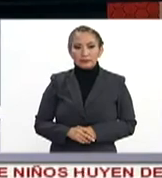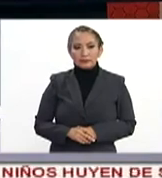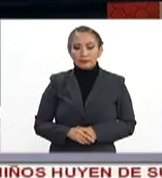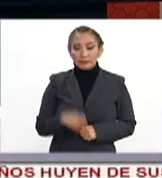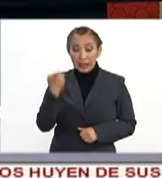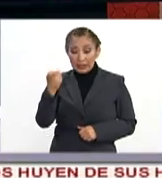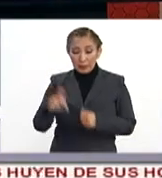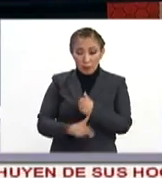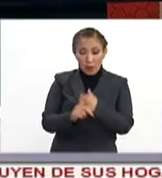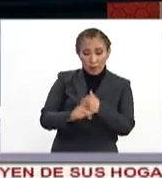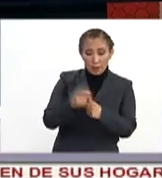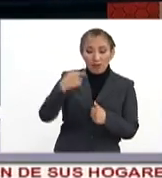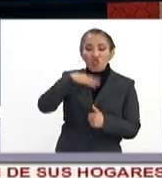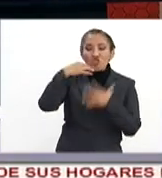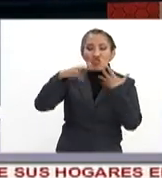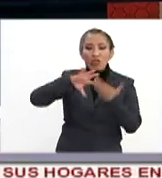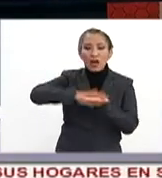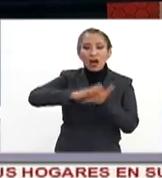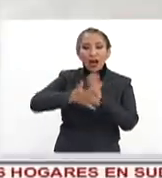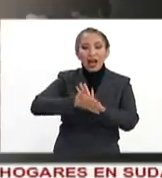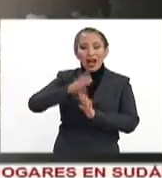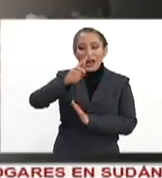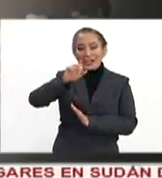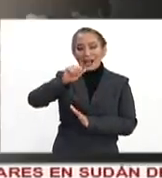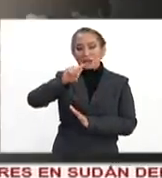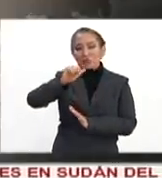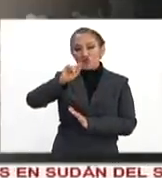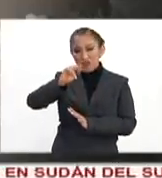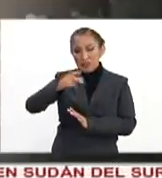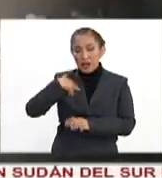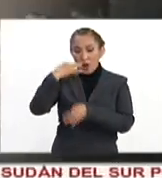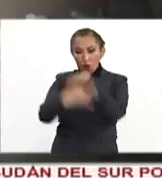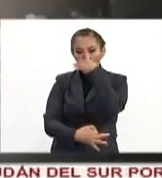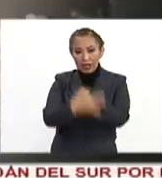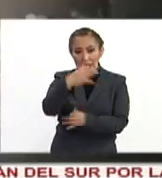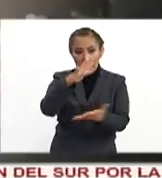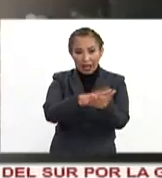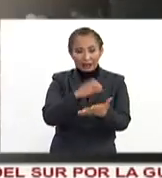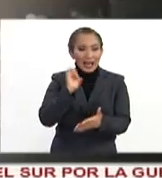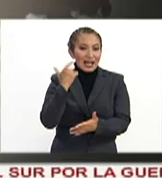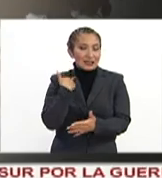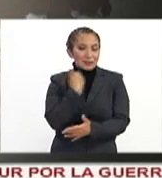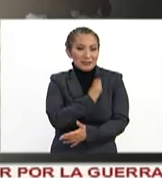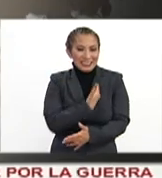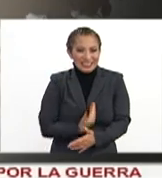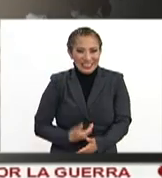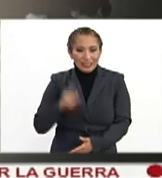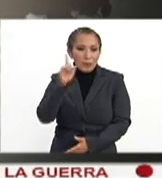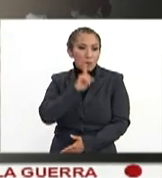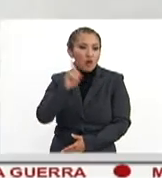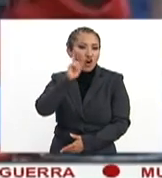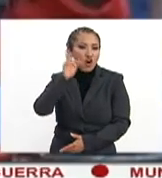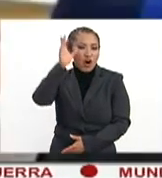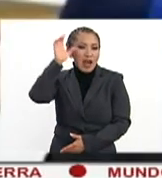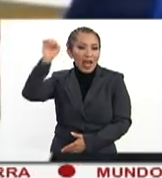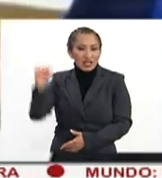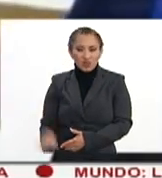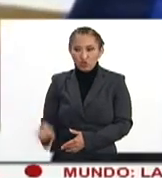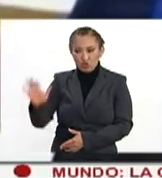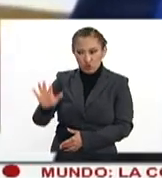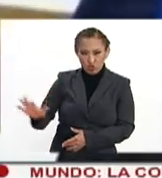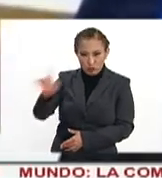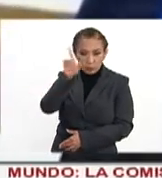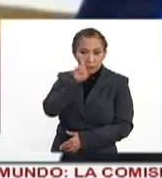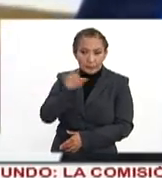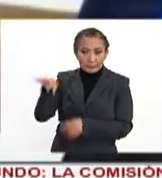En medio del caso de corrupción de la Rasputina, así se llama, que llevó a juicio y a la cárcel a la expresidenta Park Geun-hye en Corea del